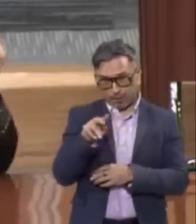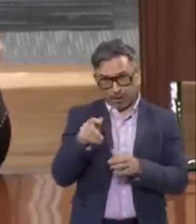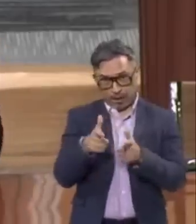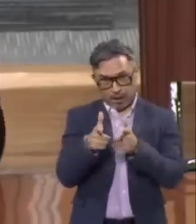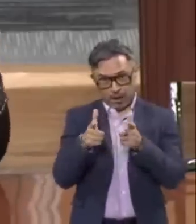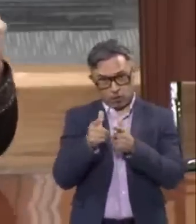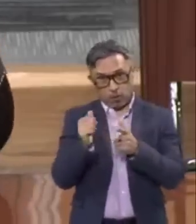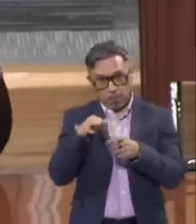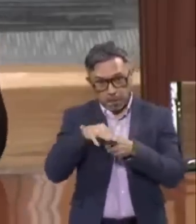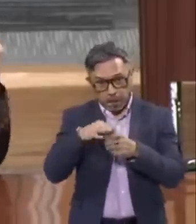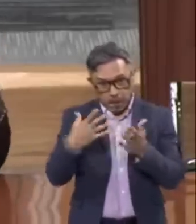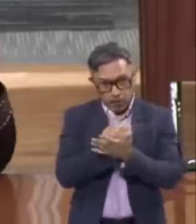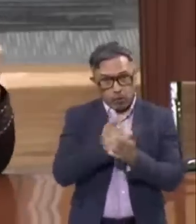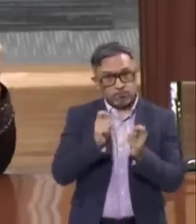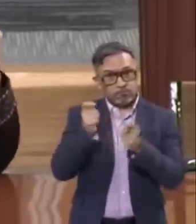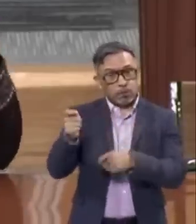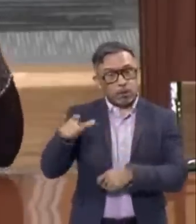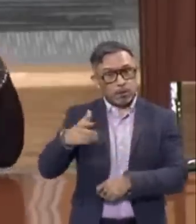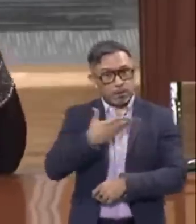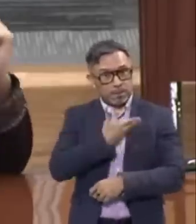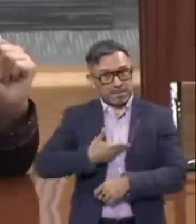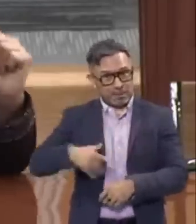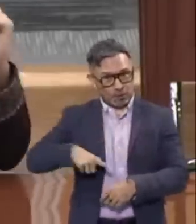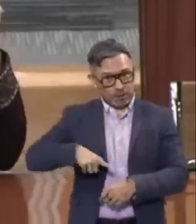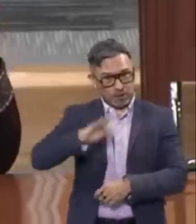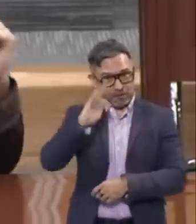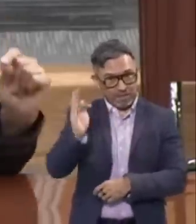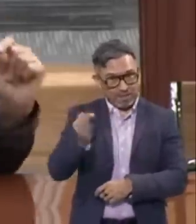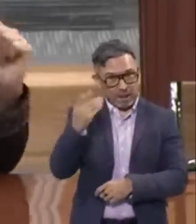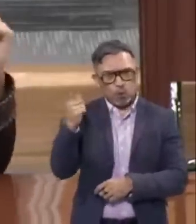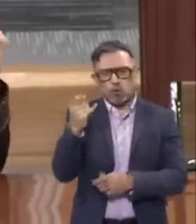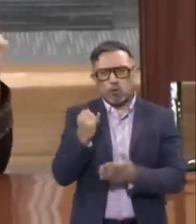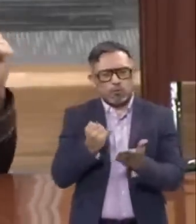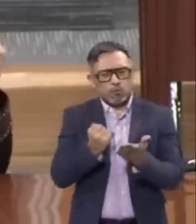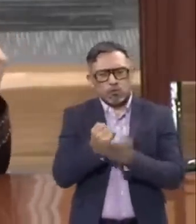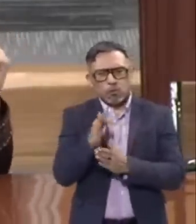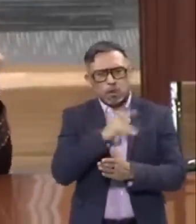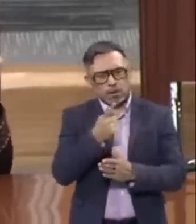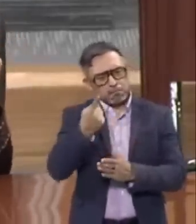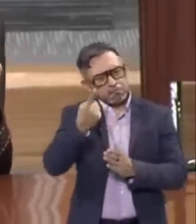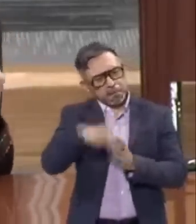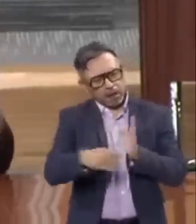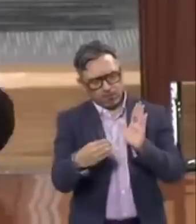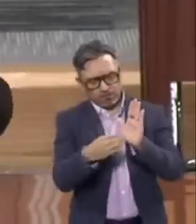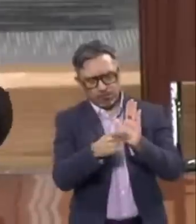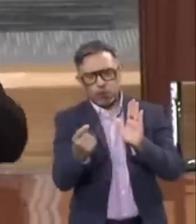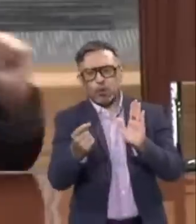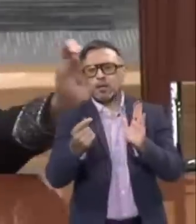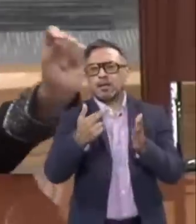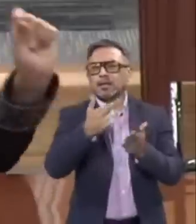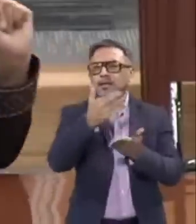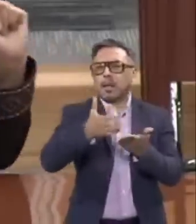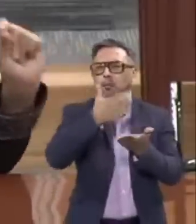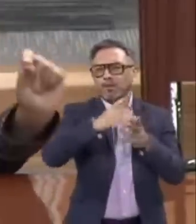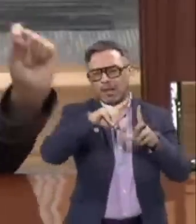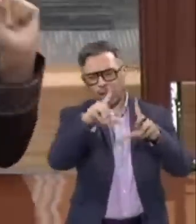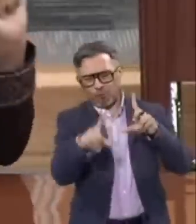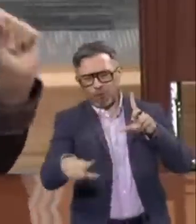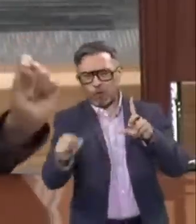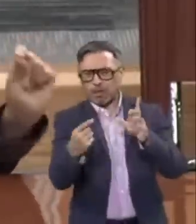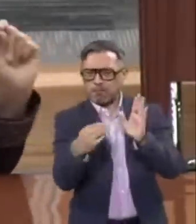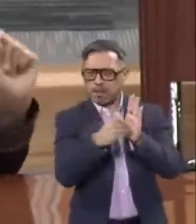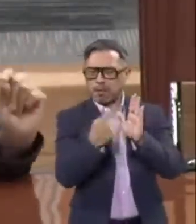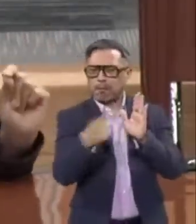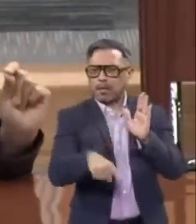federal, una de las primeras acciones fue instaurar el principio de austeridad republicana en todos los niveles